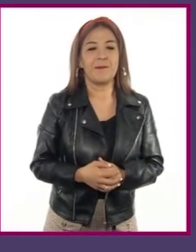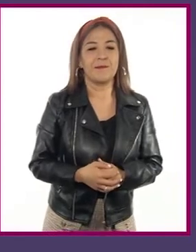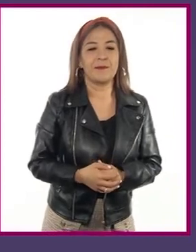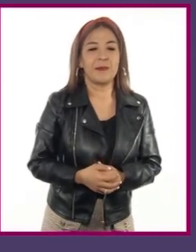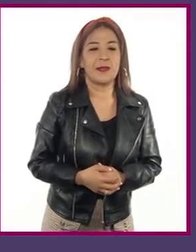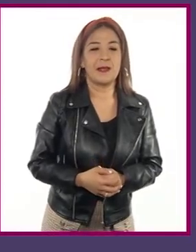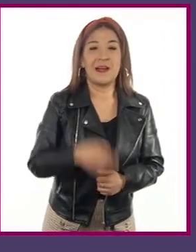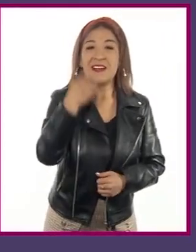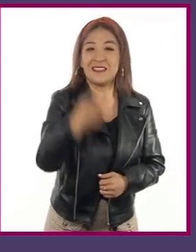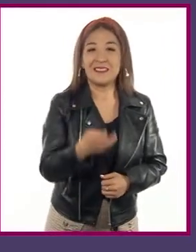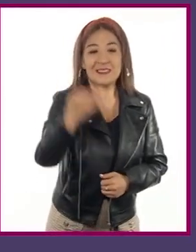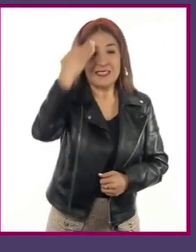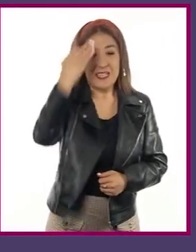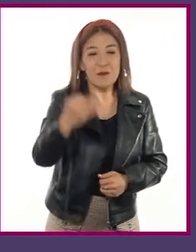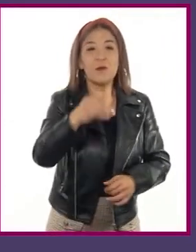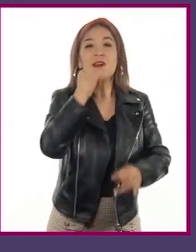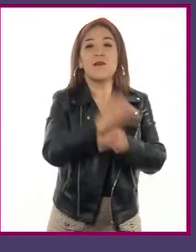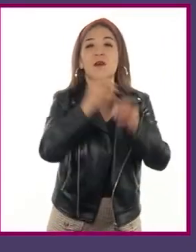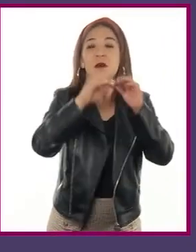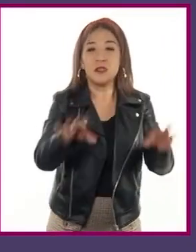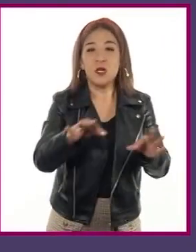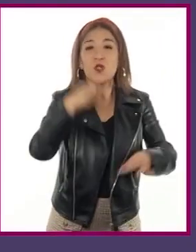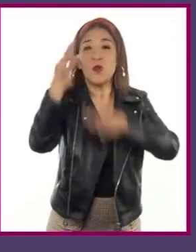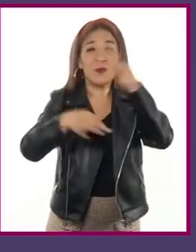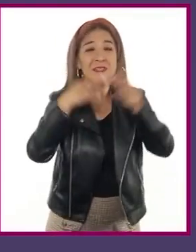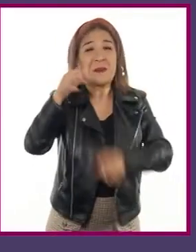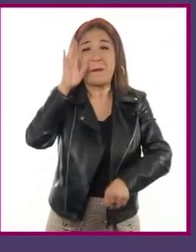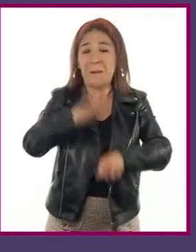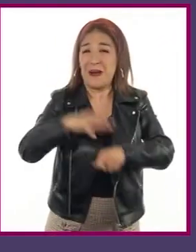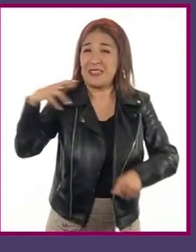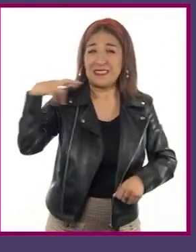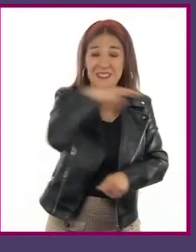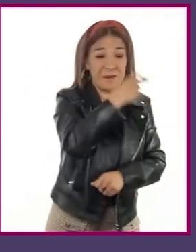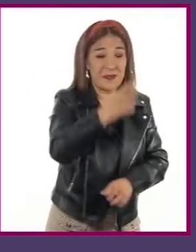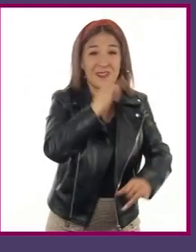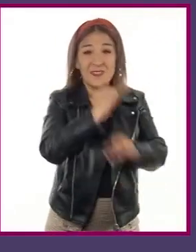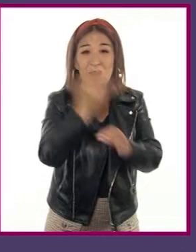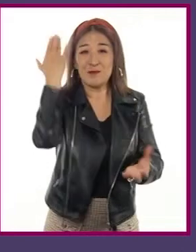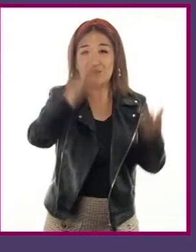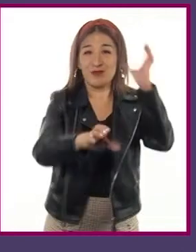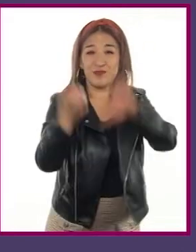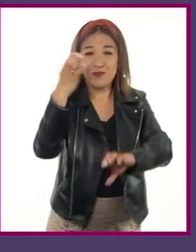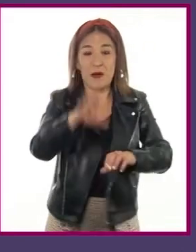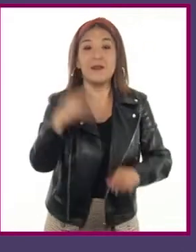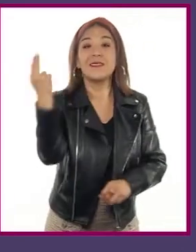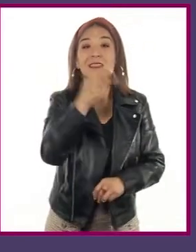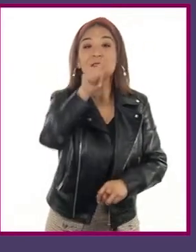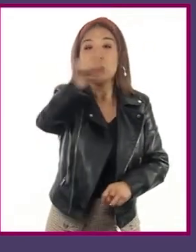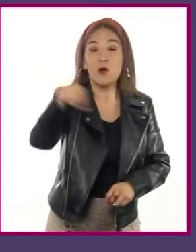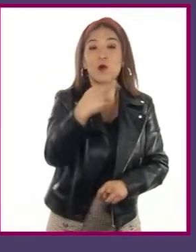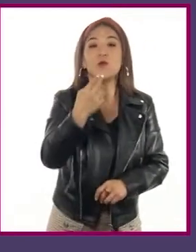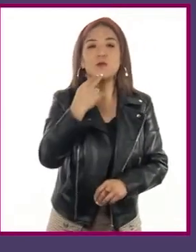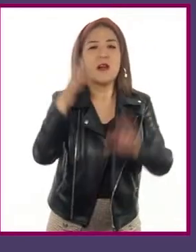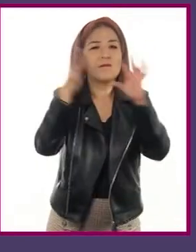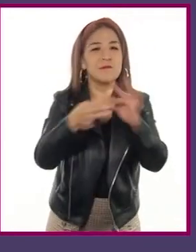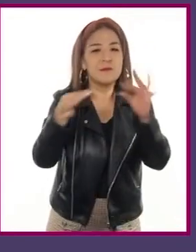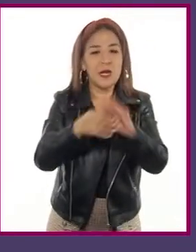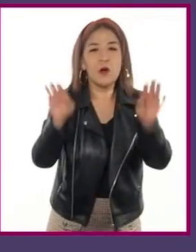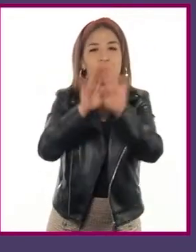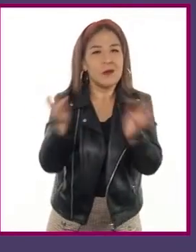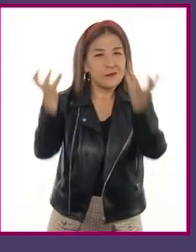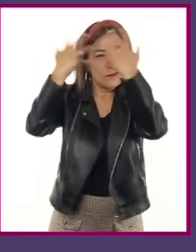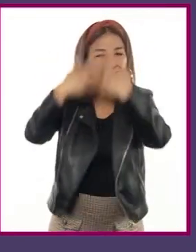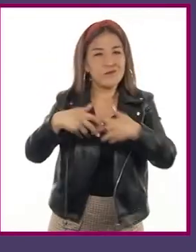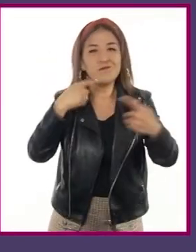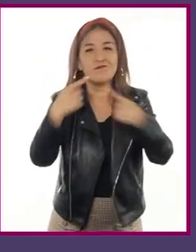tiempos donde la información y las noticias corren velozmente por la red, es necesario que hablemos del uso crítico de los medios de información. Así